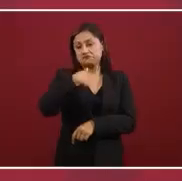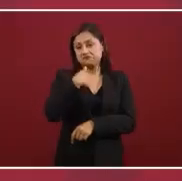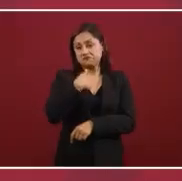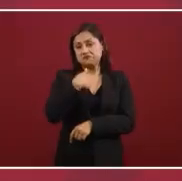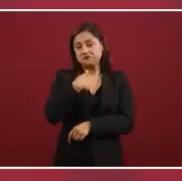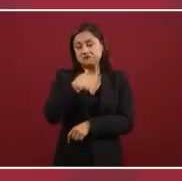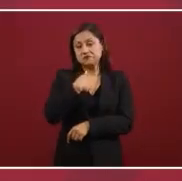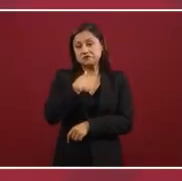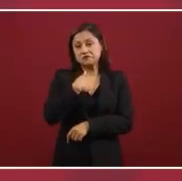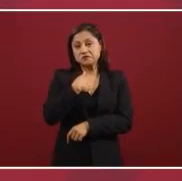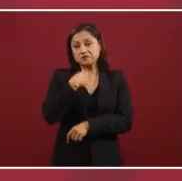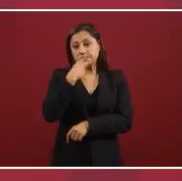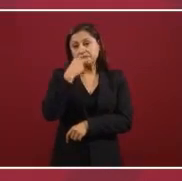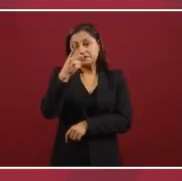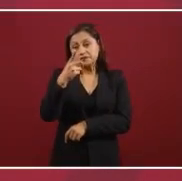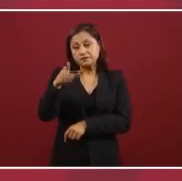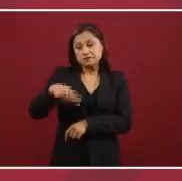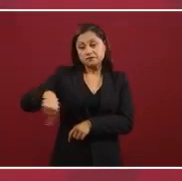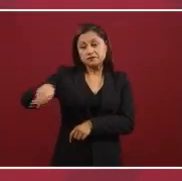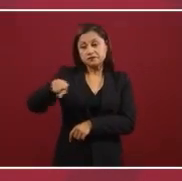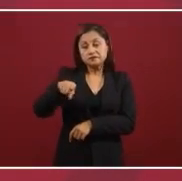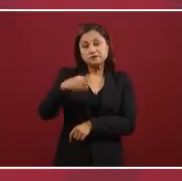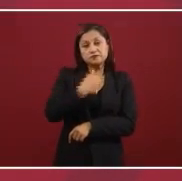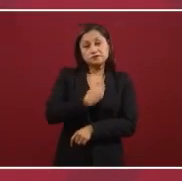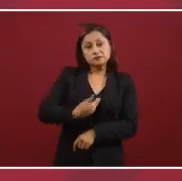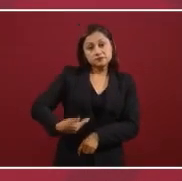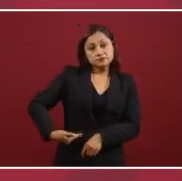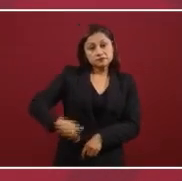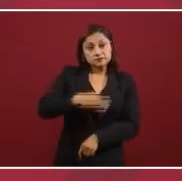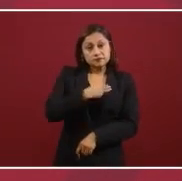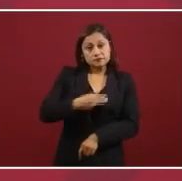que se equivocaron de ventanilla,